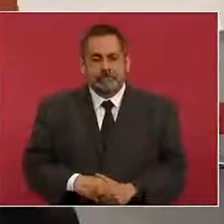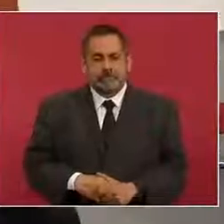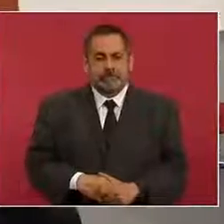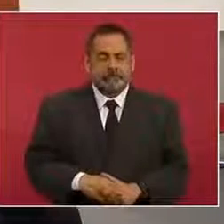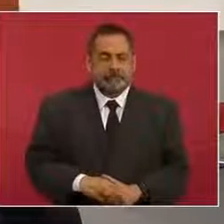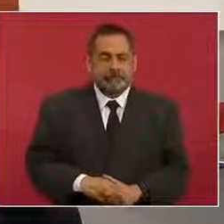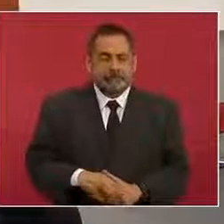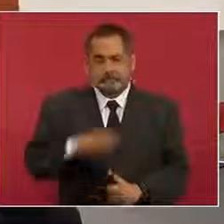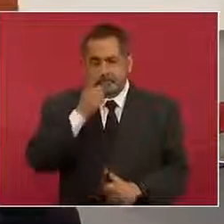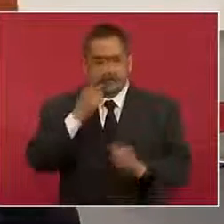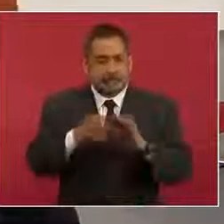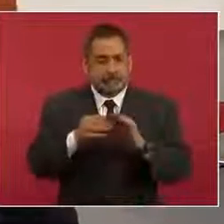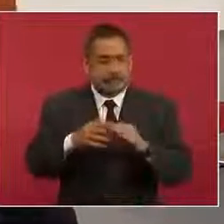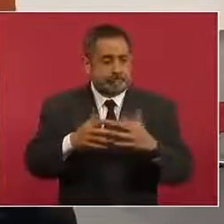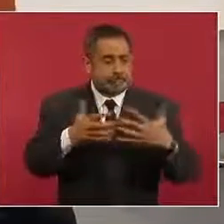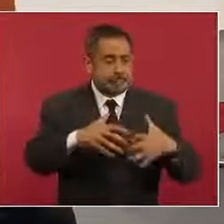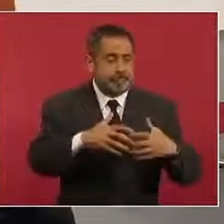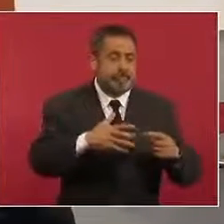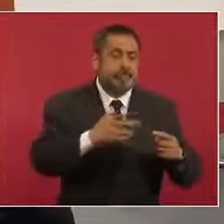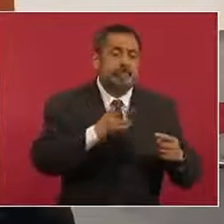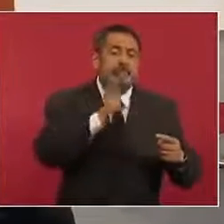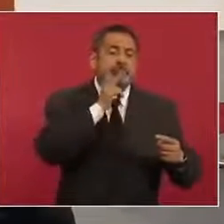La industria del petróleo y el gas